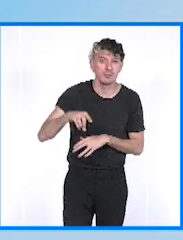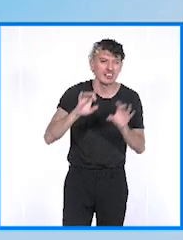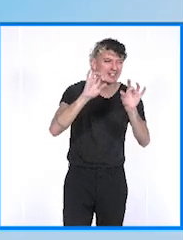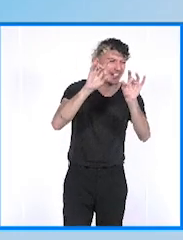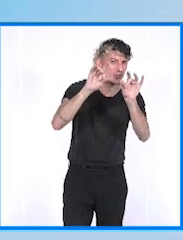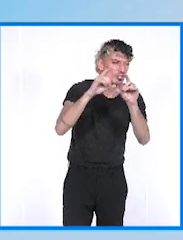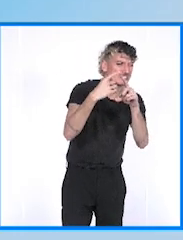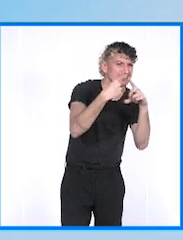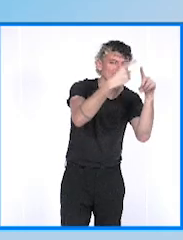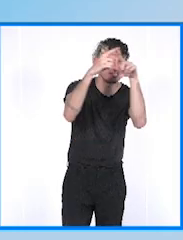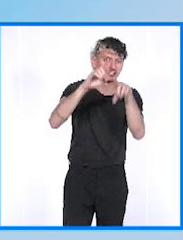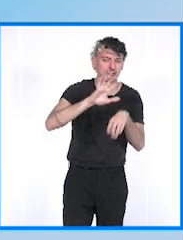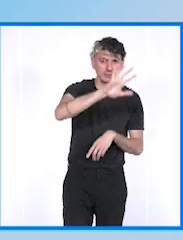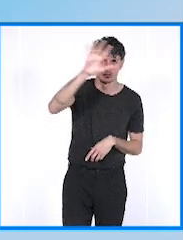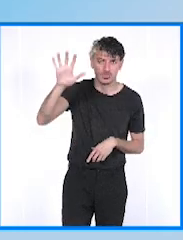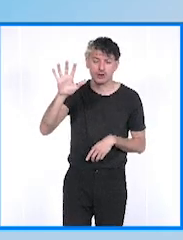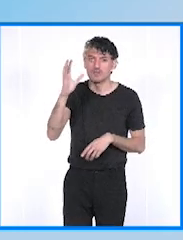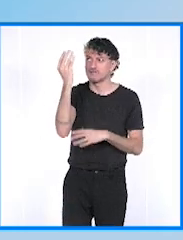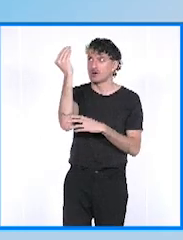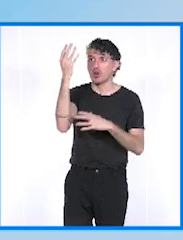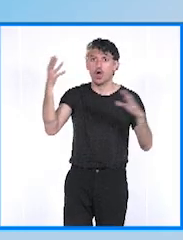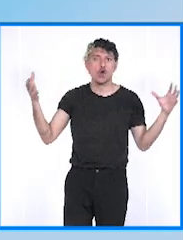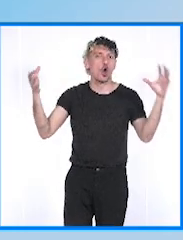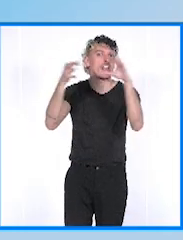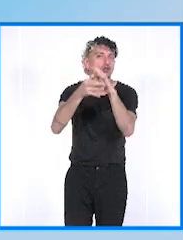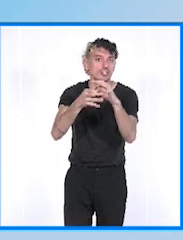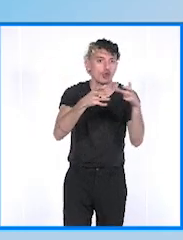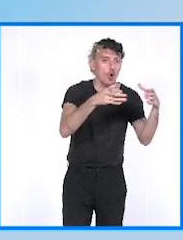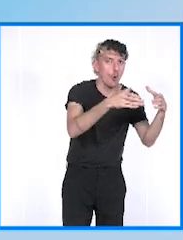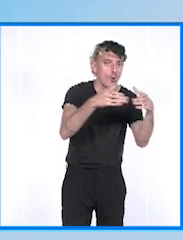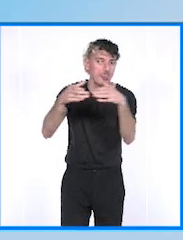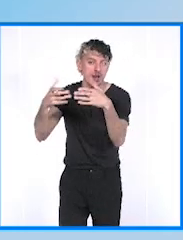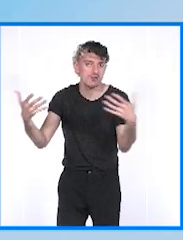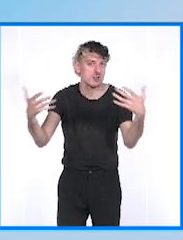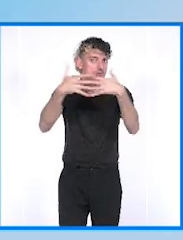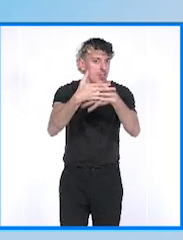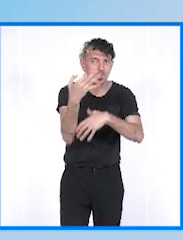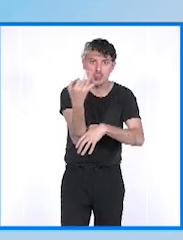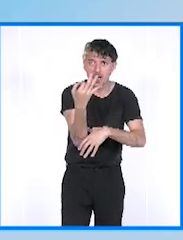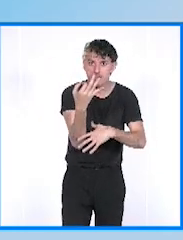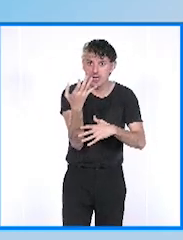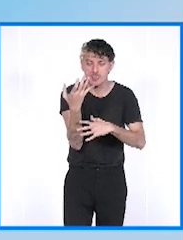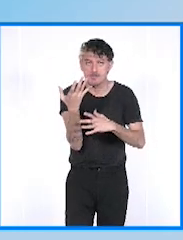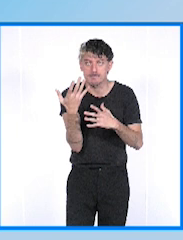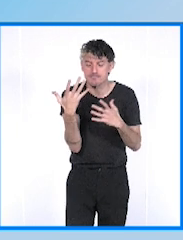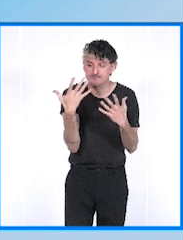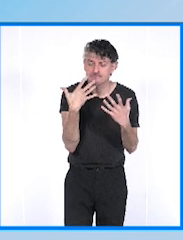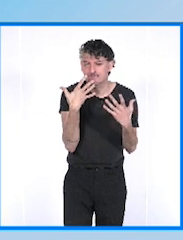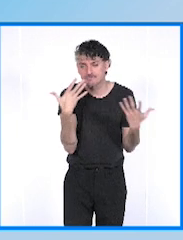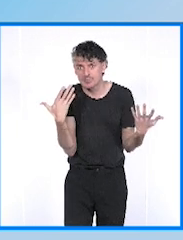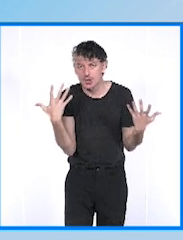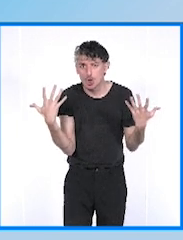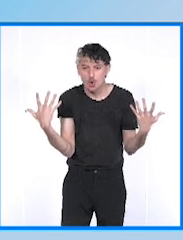las personas conectoras los conectores y conectoras comunitarias tienen que generar esos espacios de deliberación en los que tienen que juntar de alguna